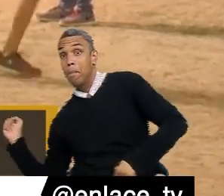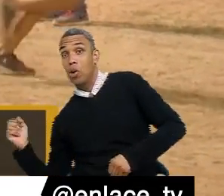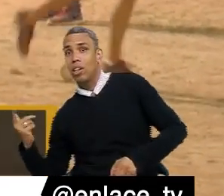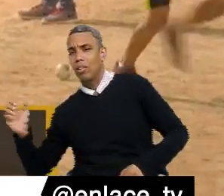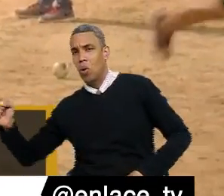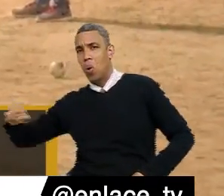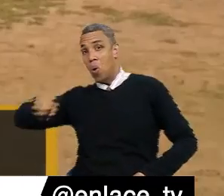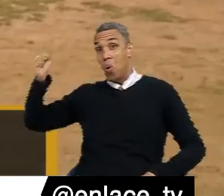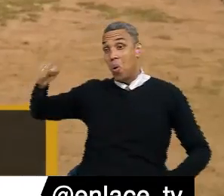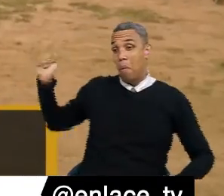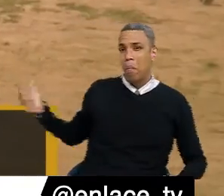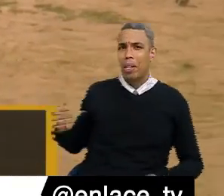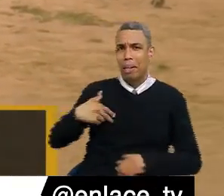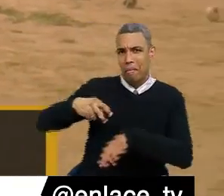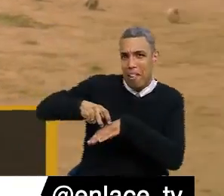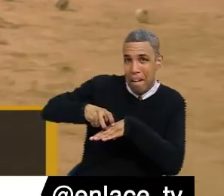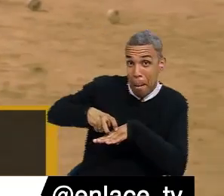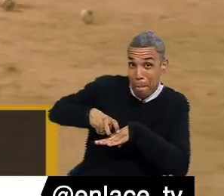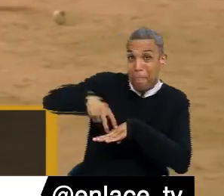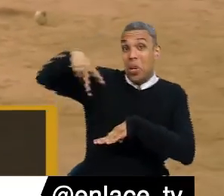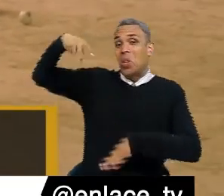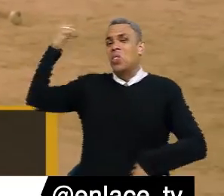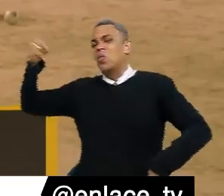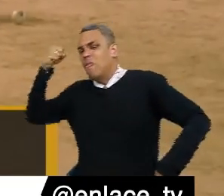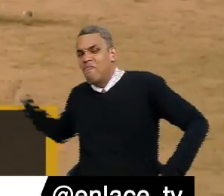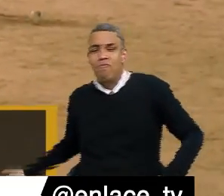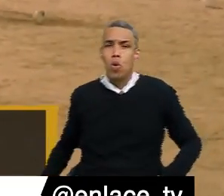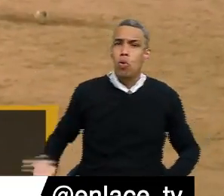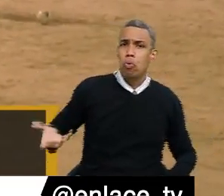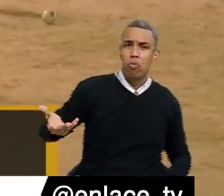se dedicara a enseñarle a estos muchachos. Hay mucho potencial